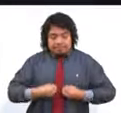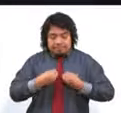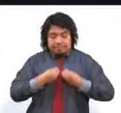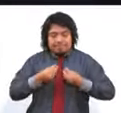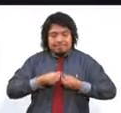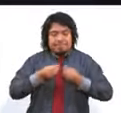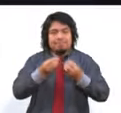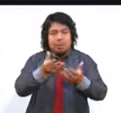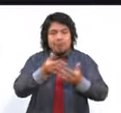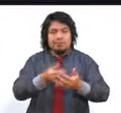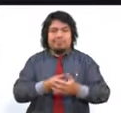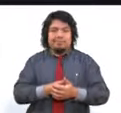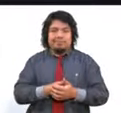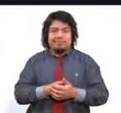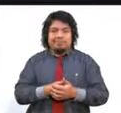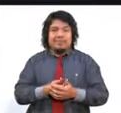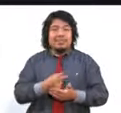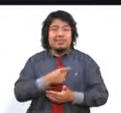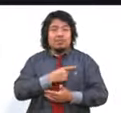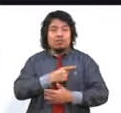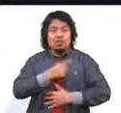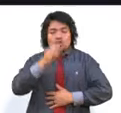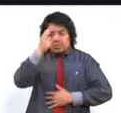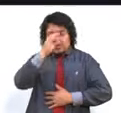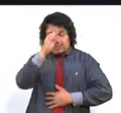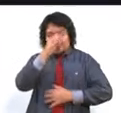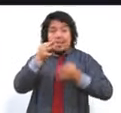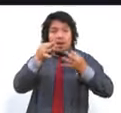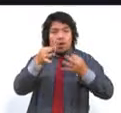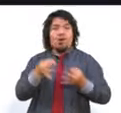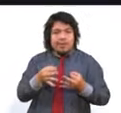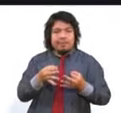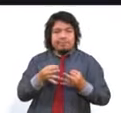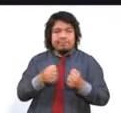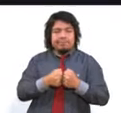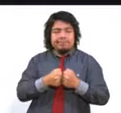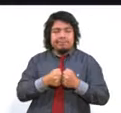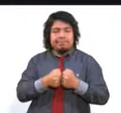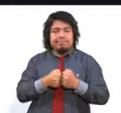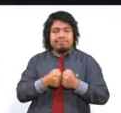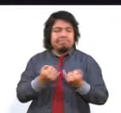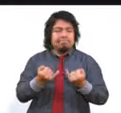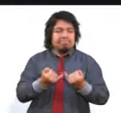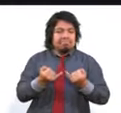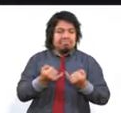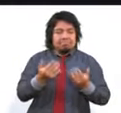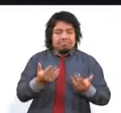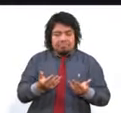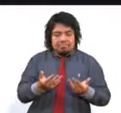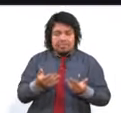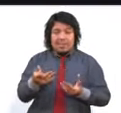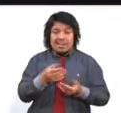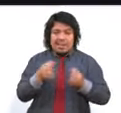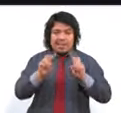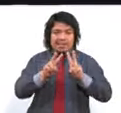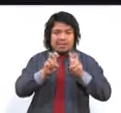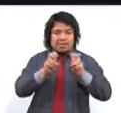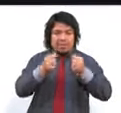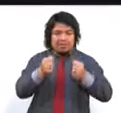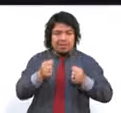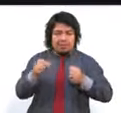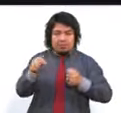de hacer ciencia con conciencia, la manera de atender la seguridad